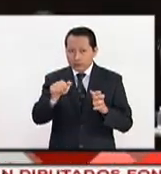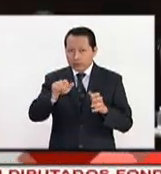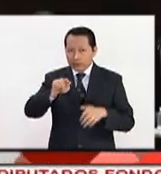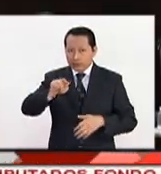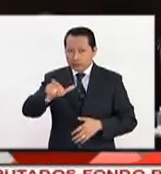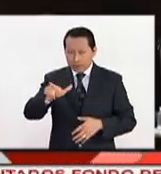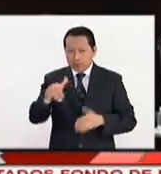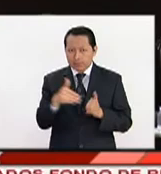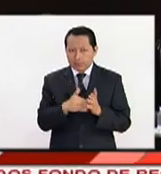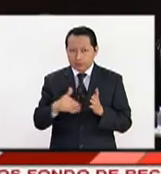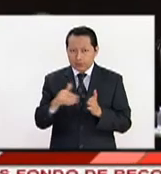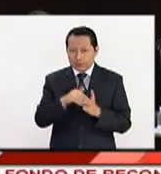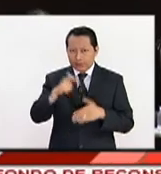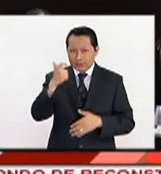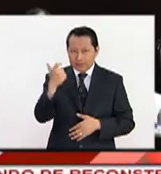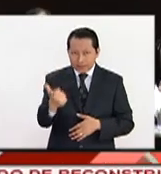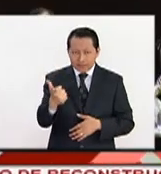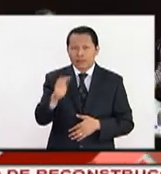5.279.667 millones de pesos,